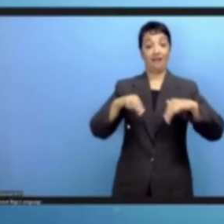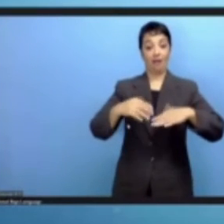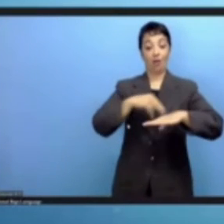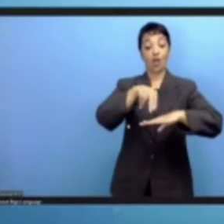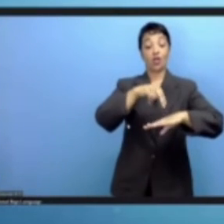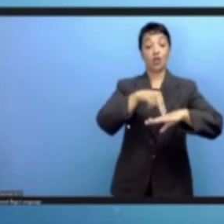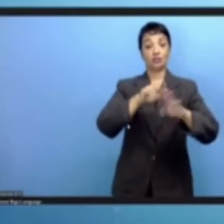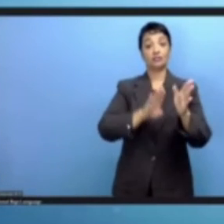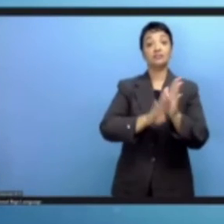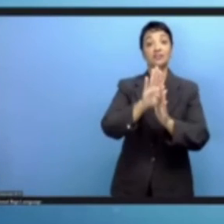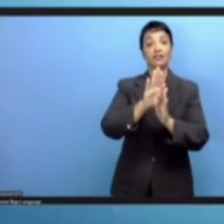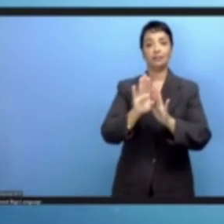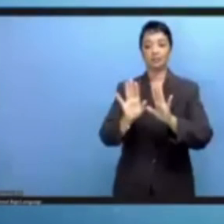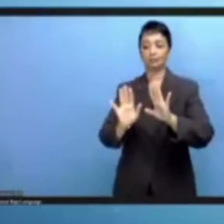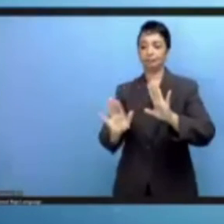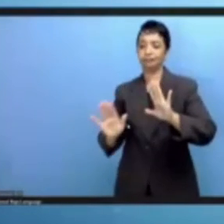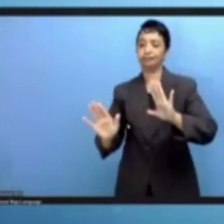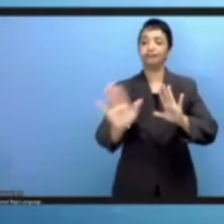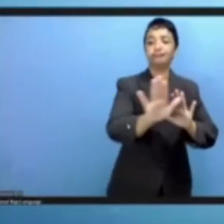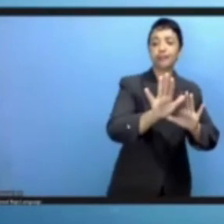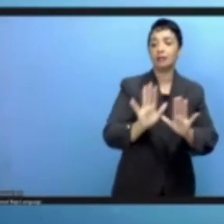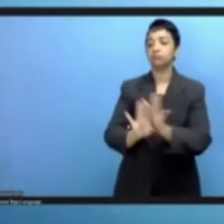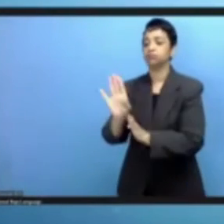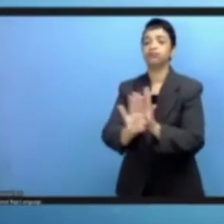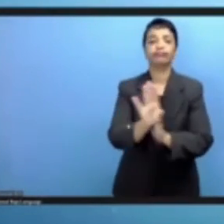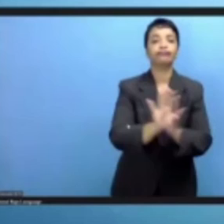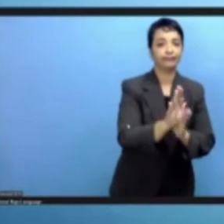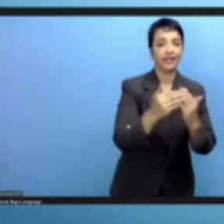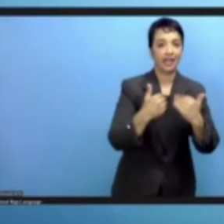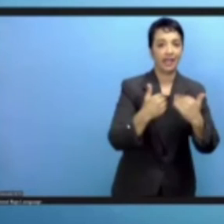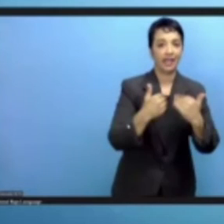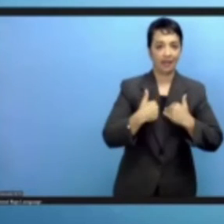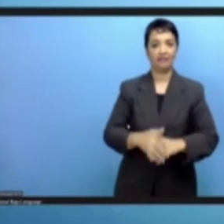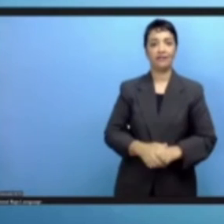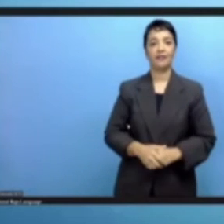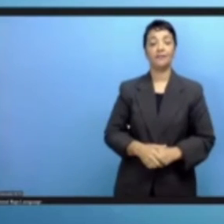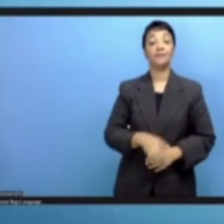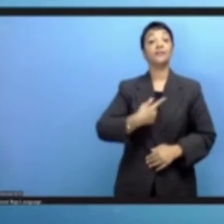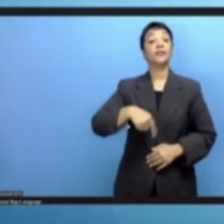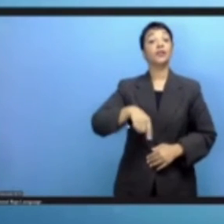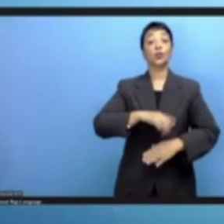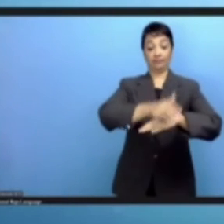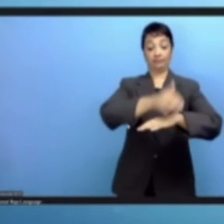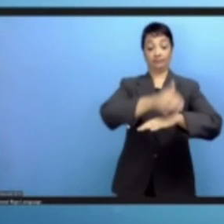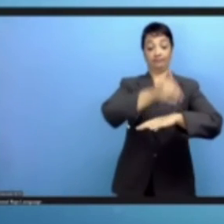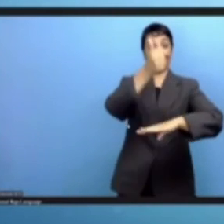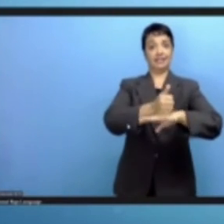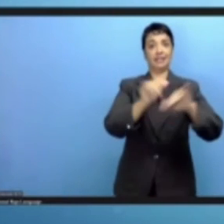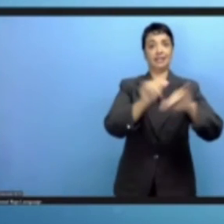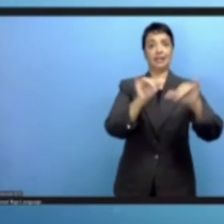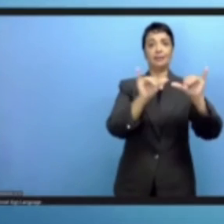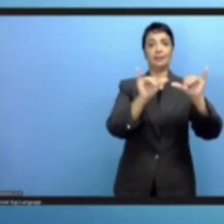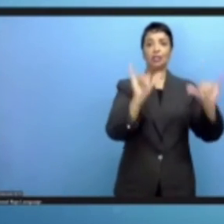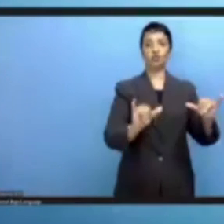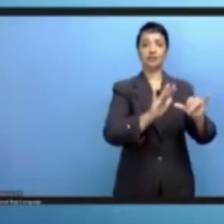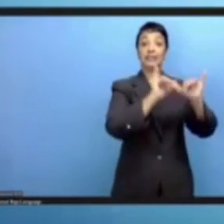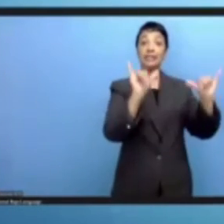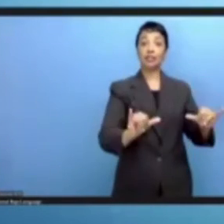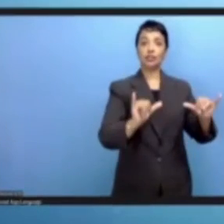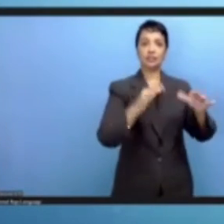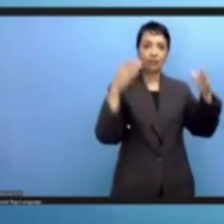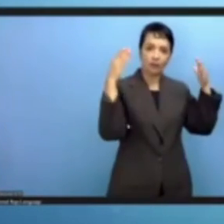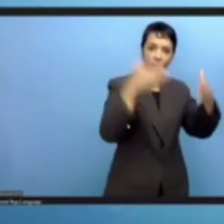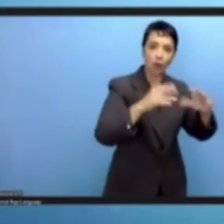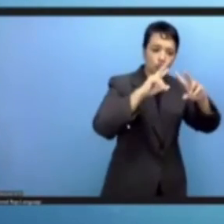beneficio de la Inteligencia artificial y está comprometido a utilizar las nuevas tecnologías para intervalos de desarrollo nacionales